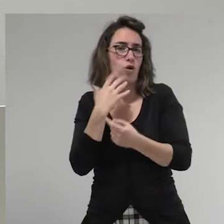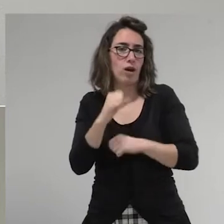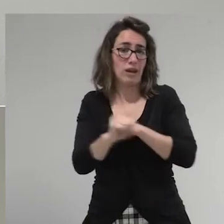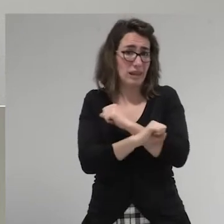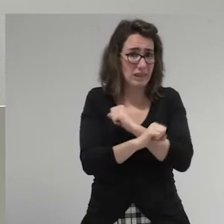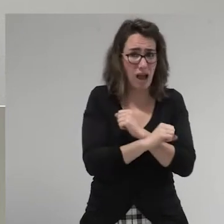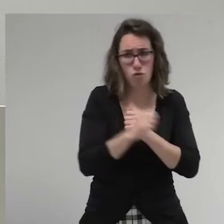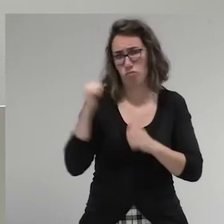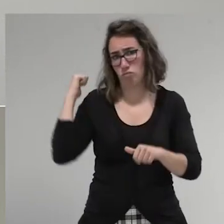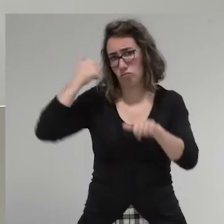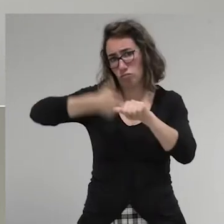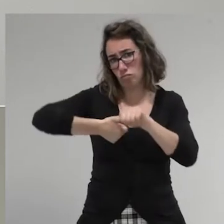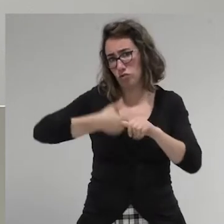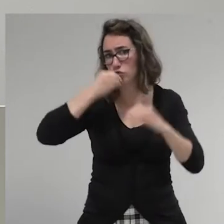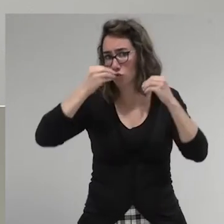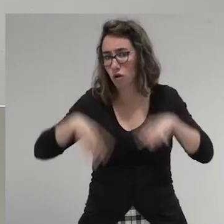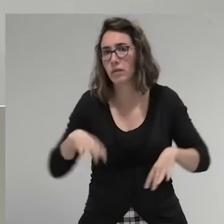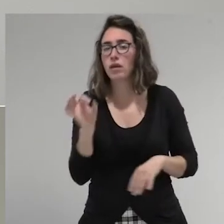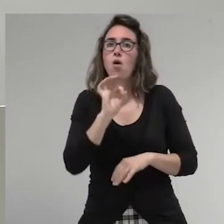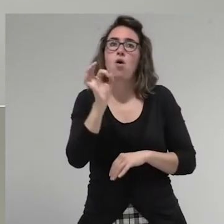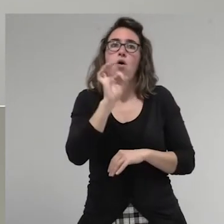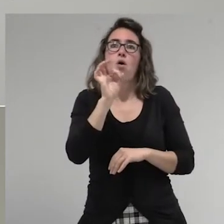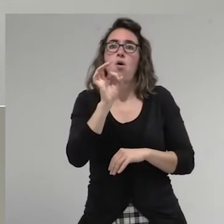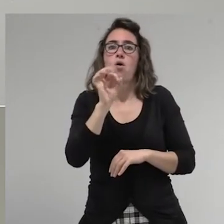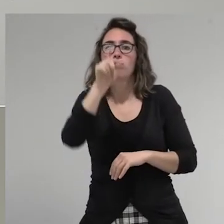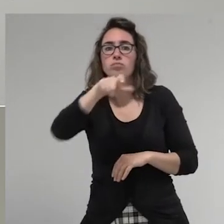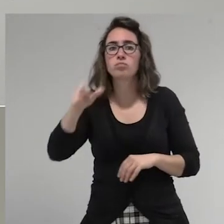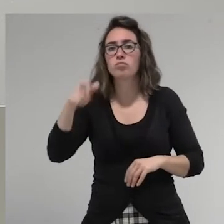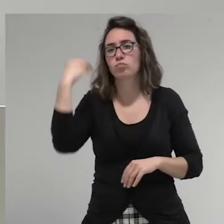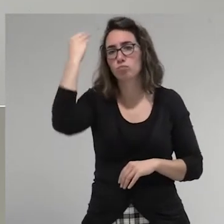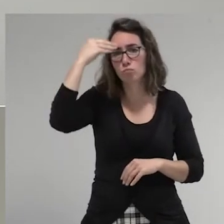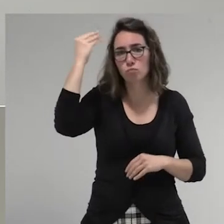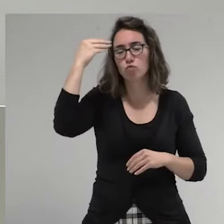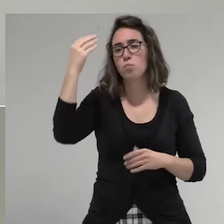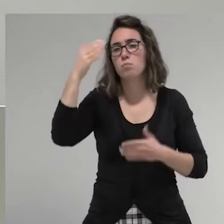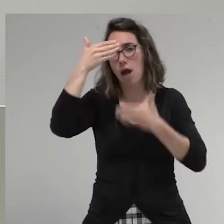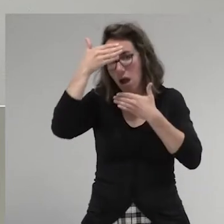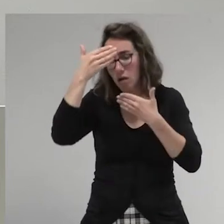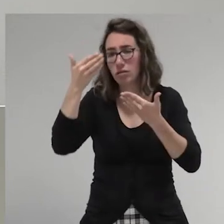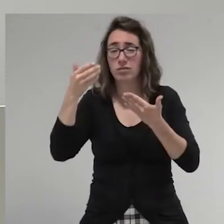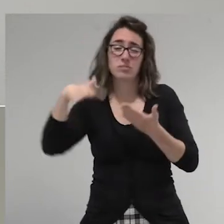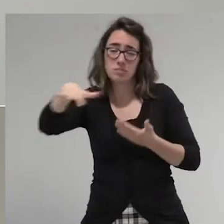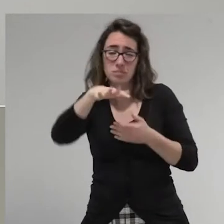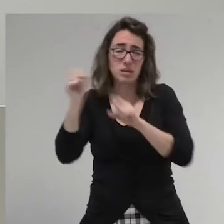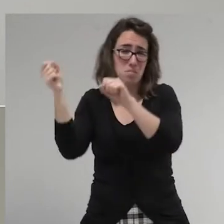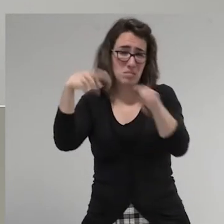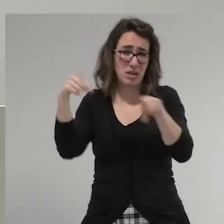históricamente, la población magrebí musulmana, la sudaca, los espacios sobre todo migrantes.